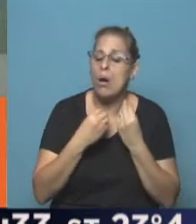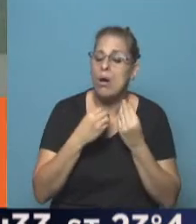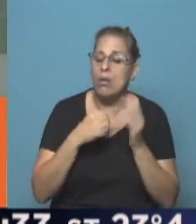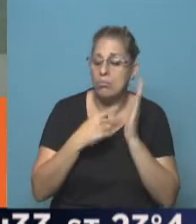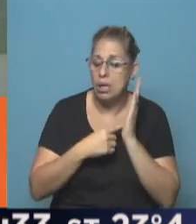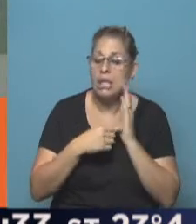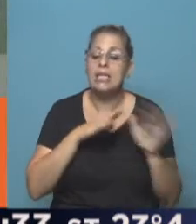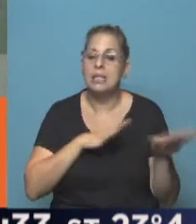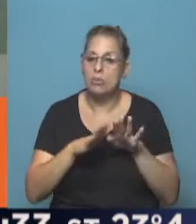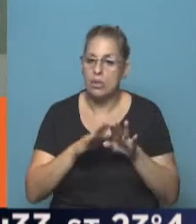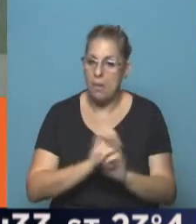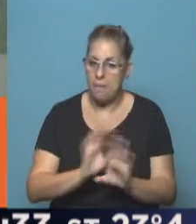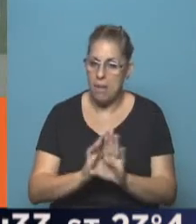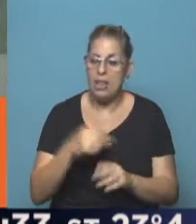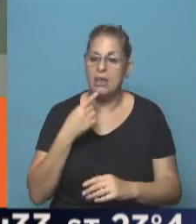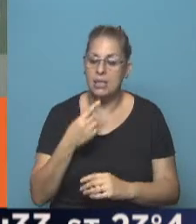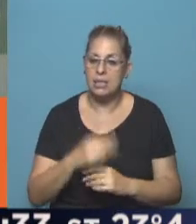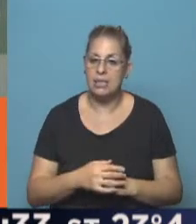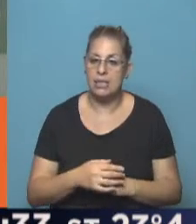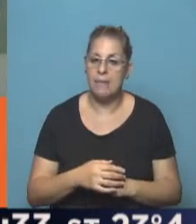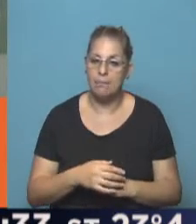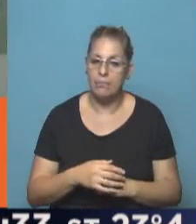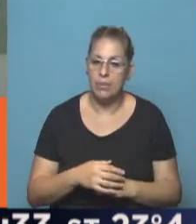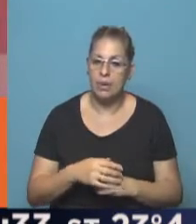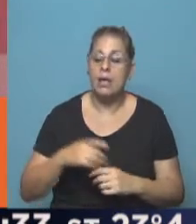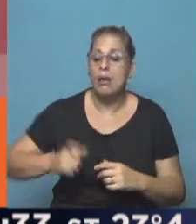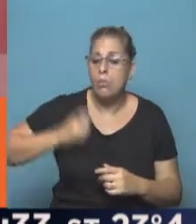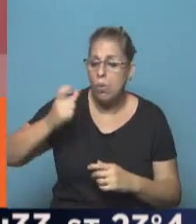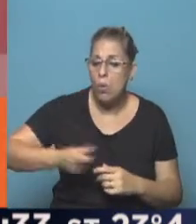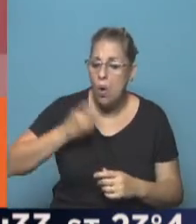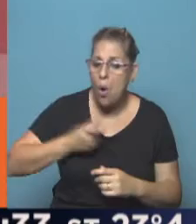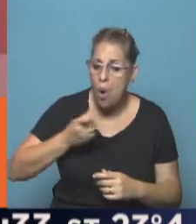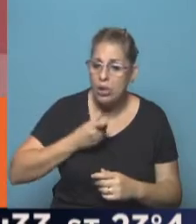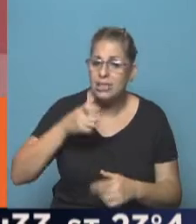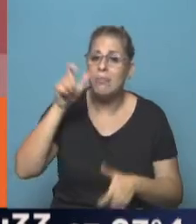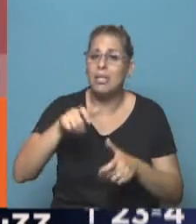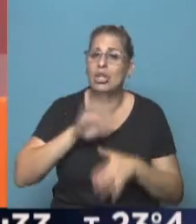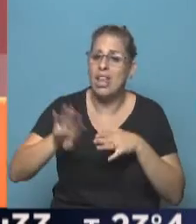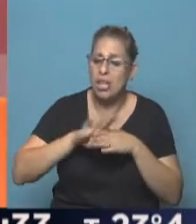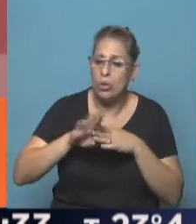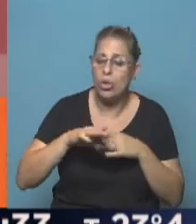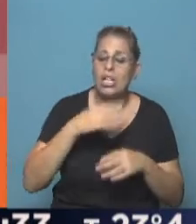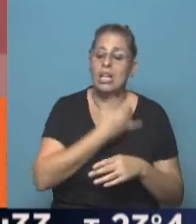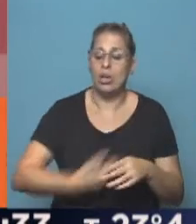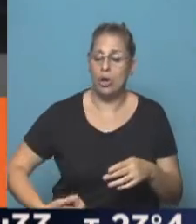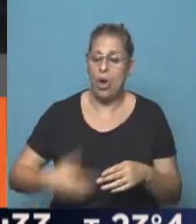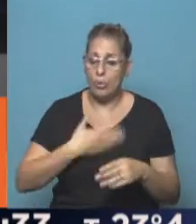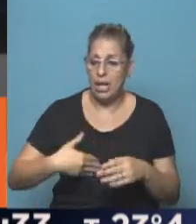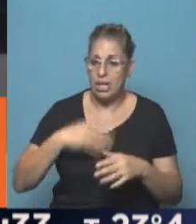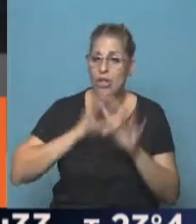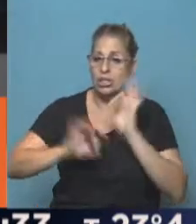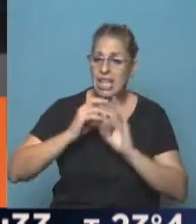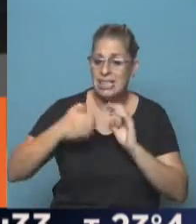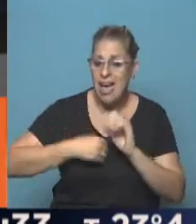situación ruinosa que se está financiando el pago por parte del deudor con una tasa subsidiada del Estado a 15 años y